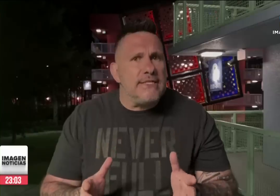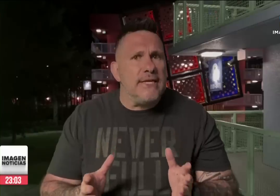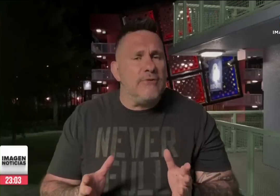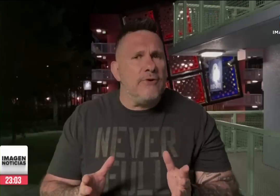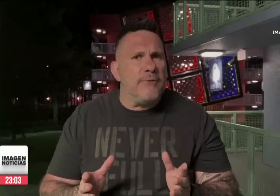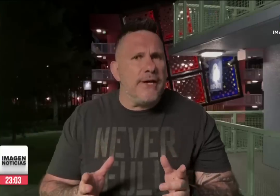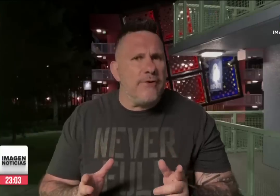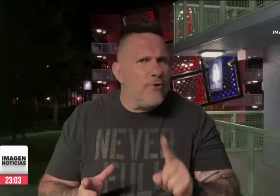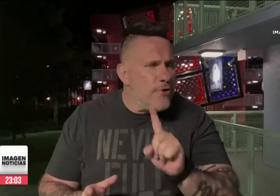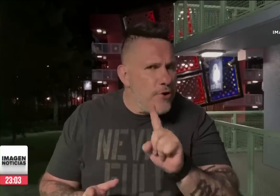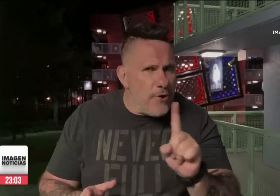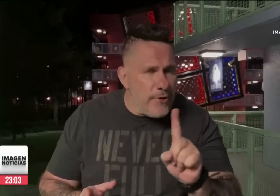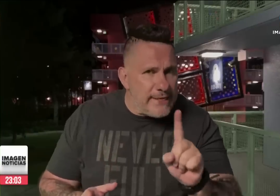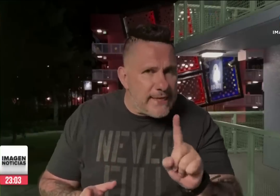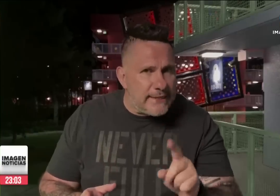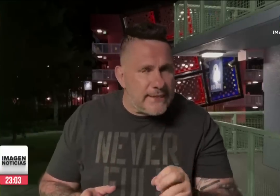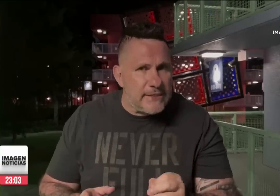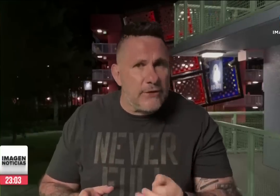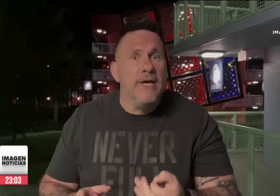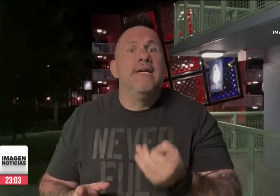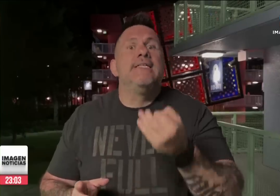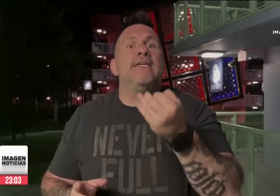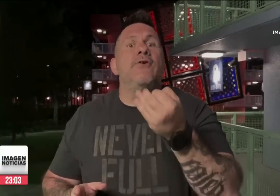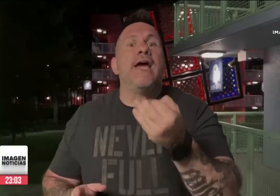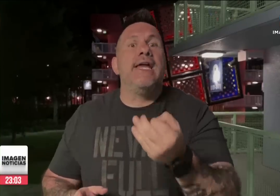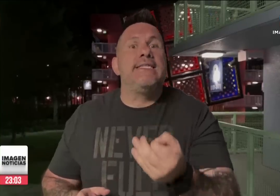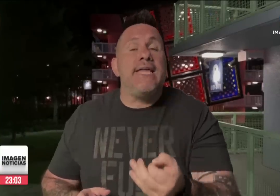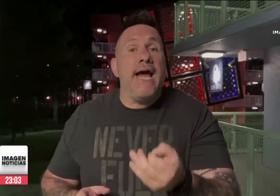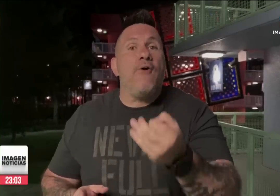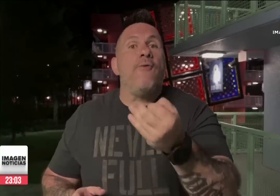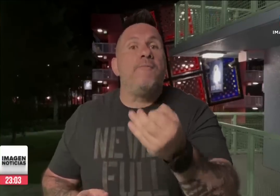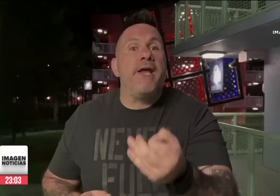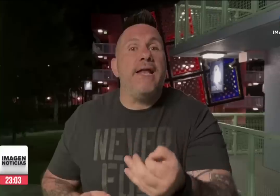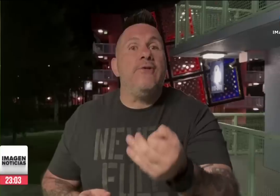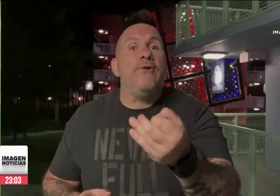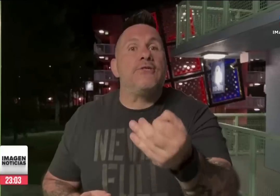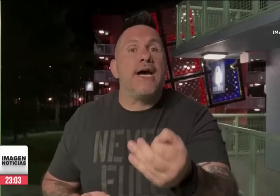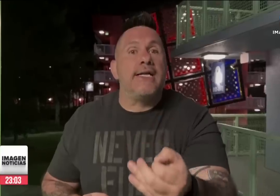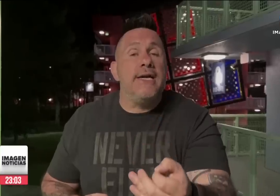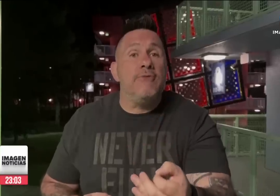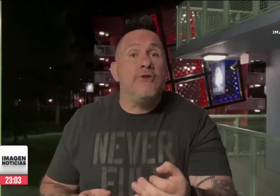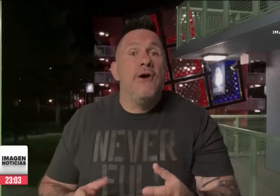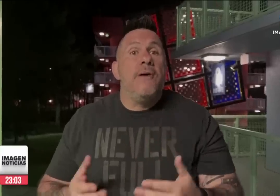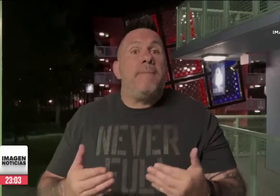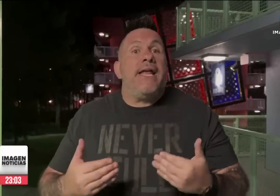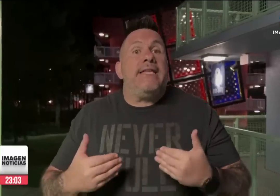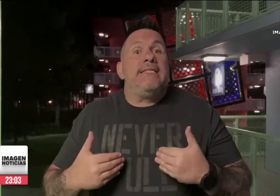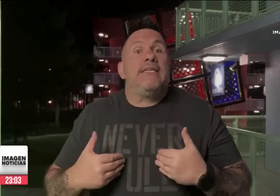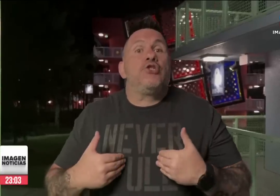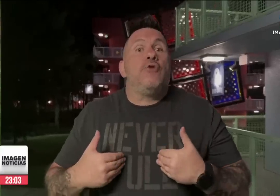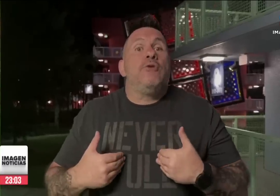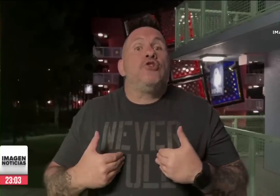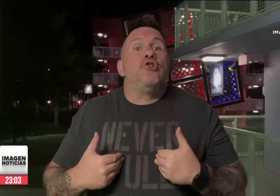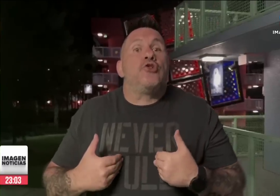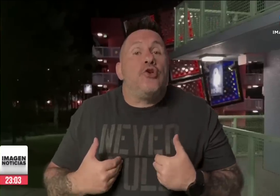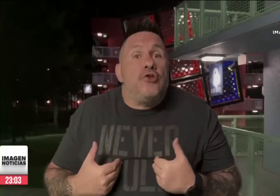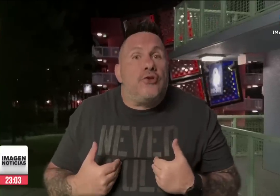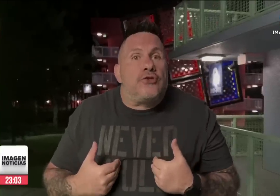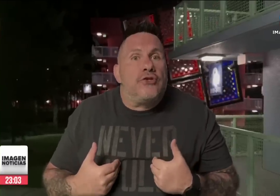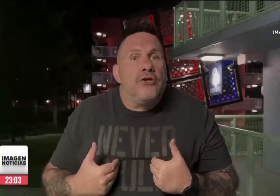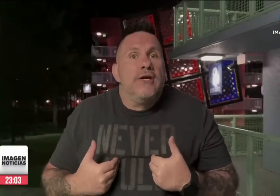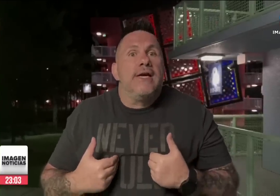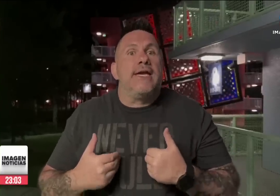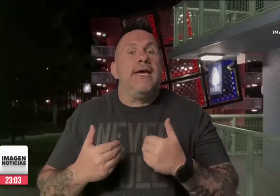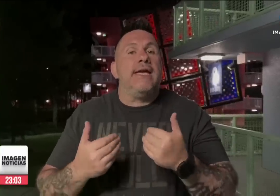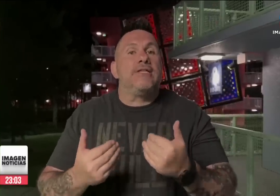lo que está haciendo el gobierno? No una estatización, sino que le está comprando los activos para decir somos